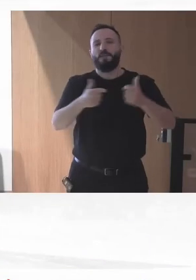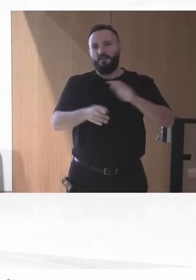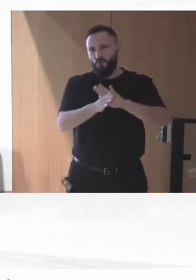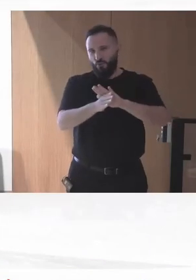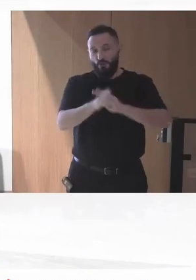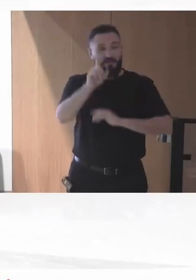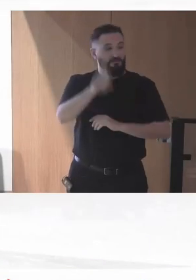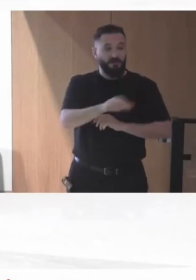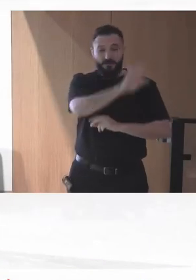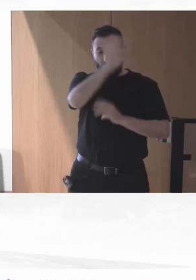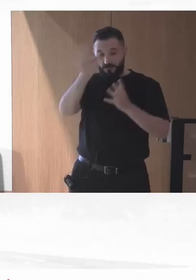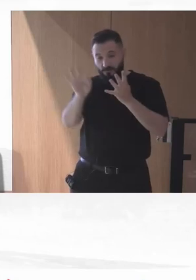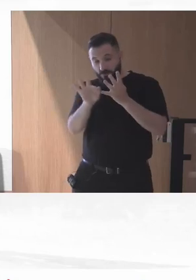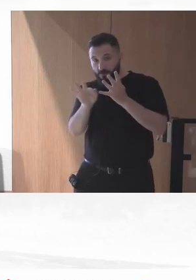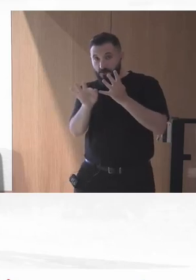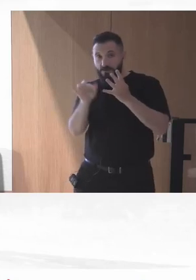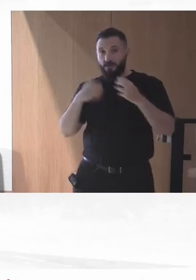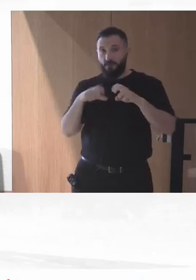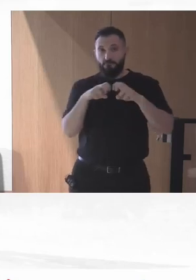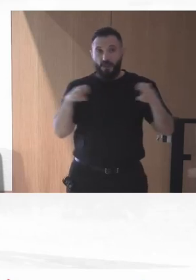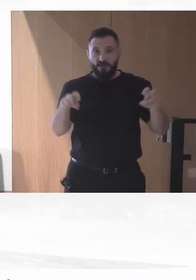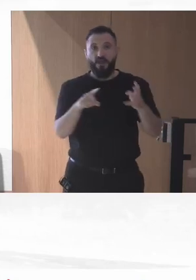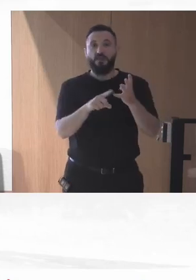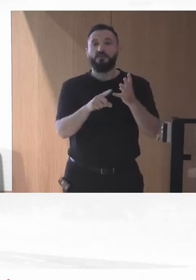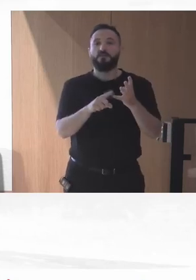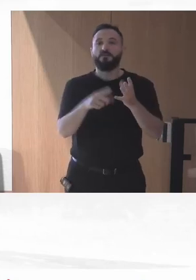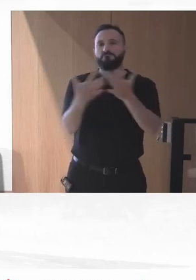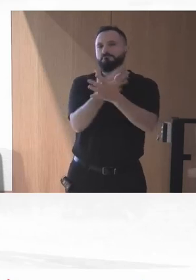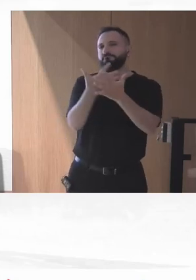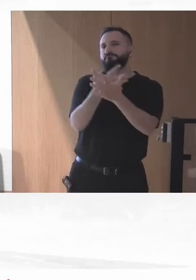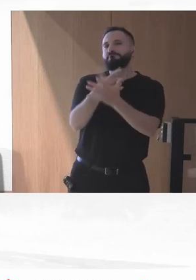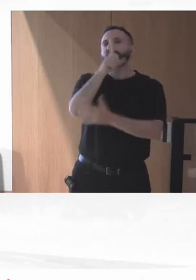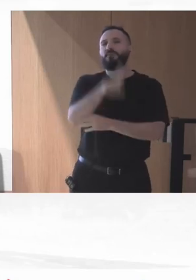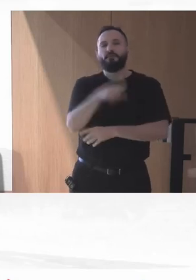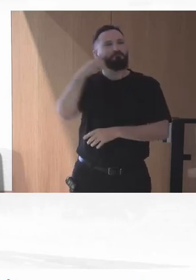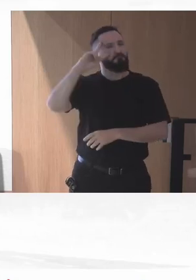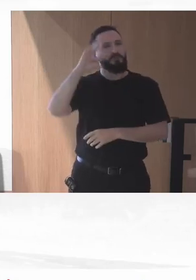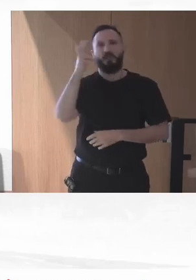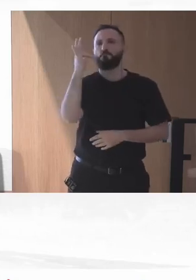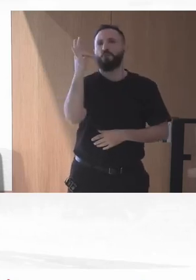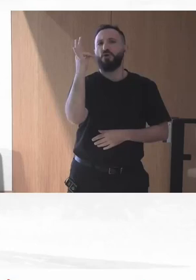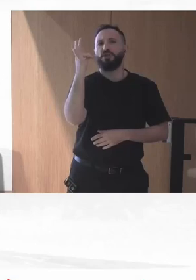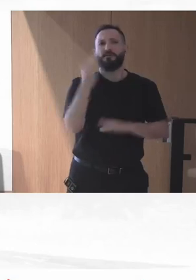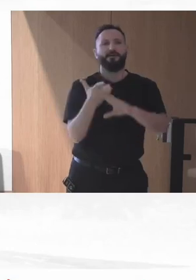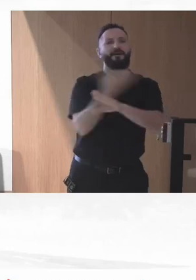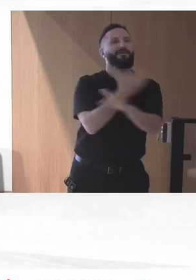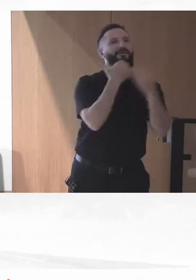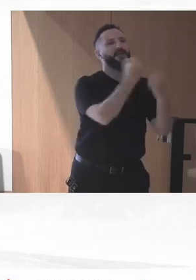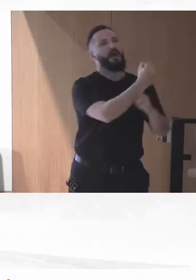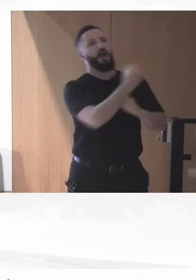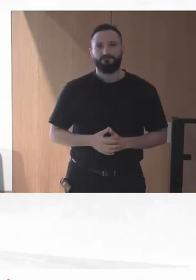Ahora pasamos a la siguiente mesa, donde nos explicarán que también se pueden tener buenas experiencias cuando se tiene el apoyo